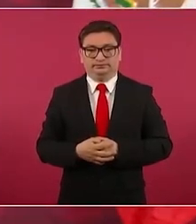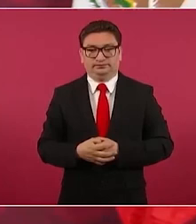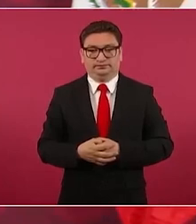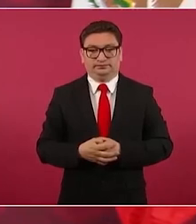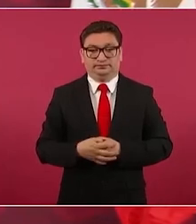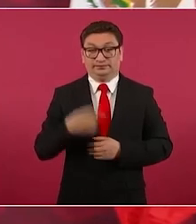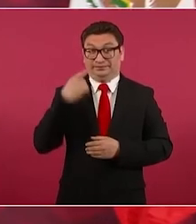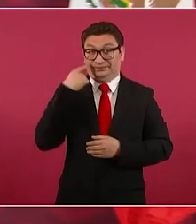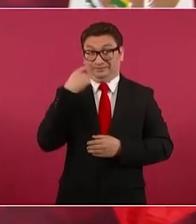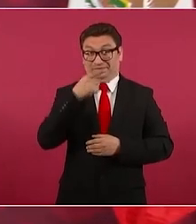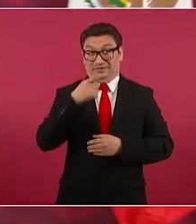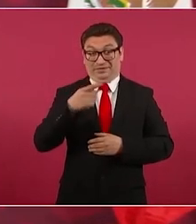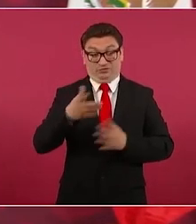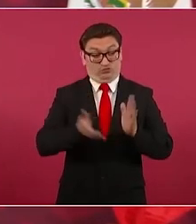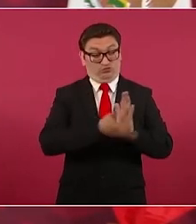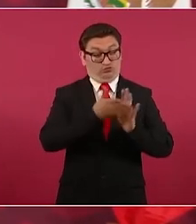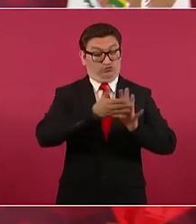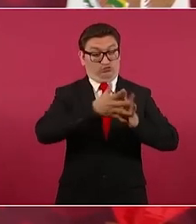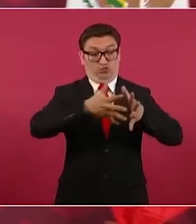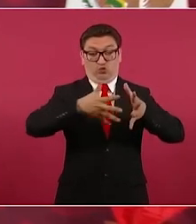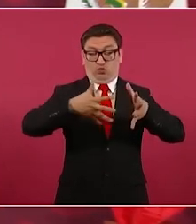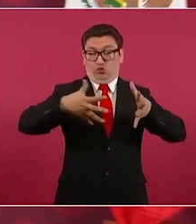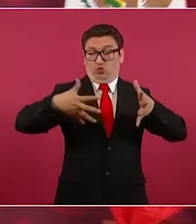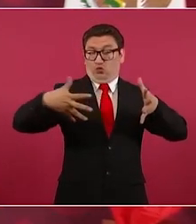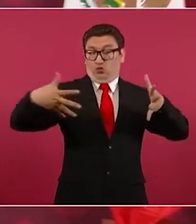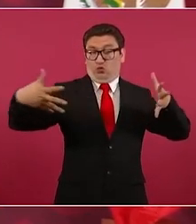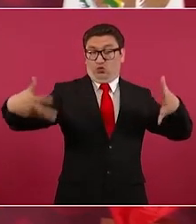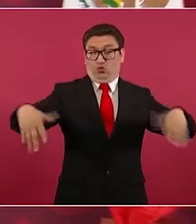Es una obra magna.